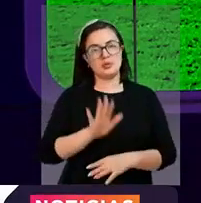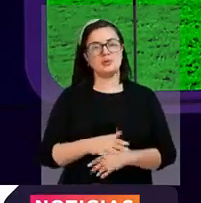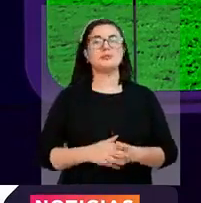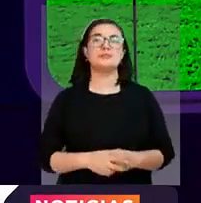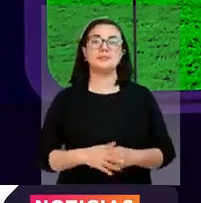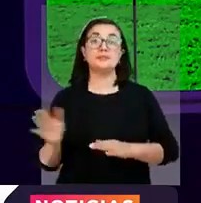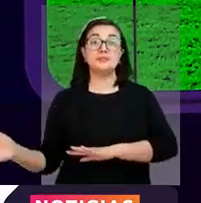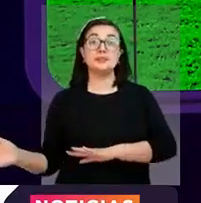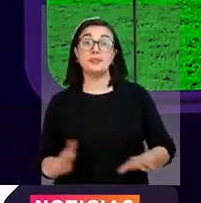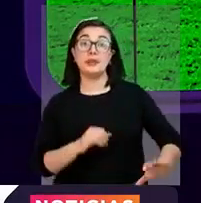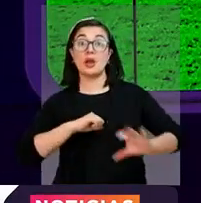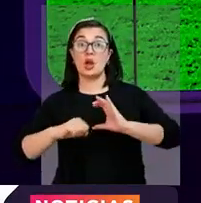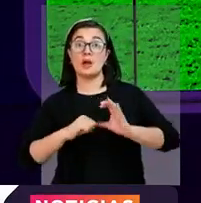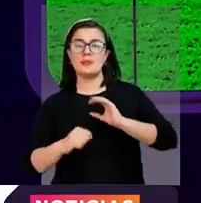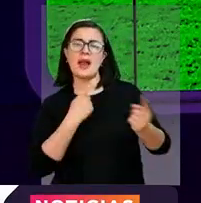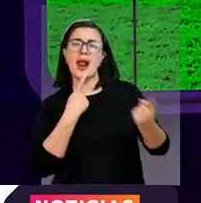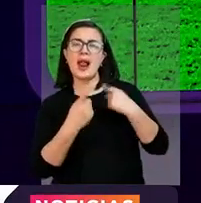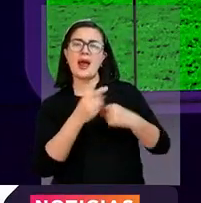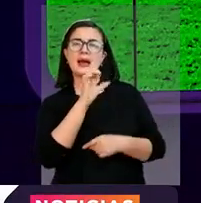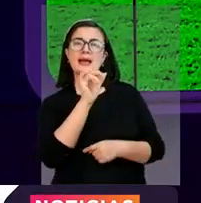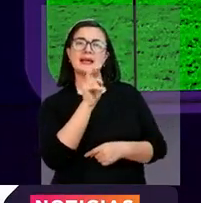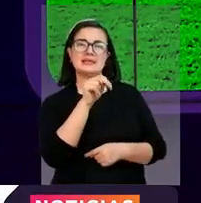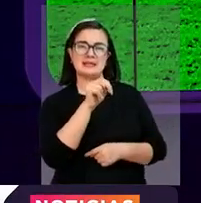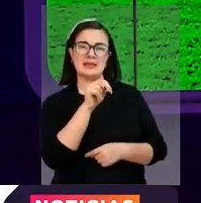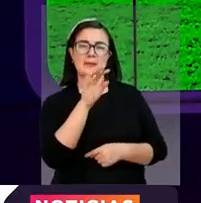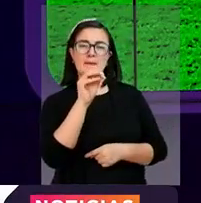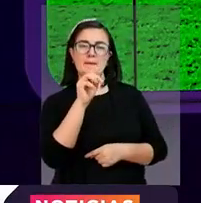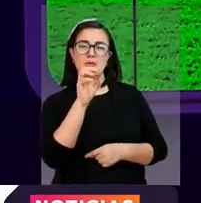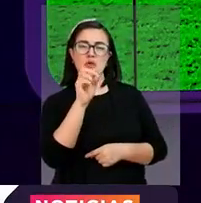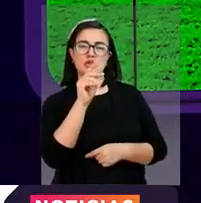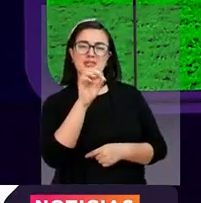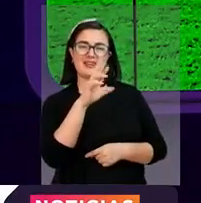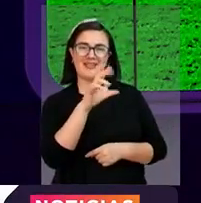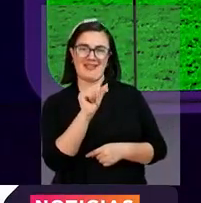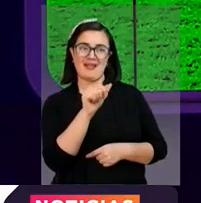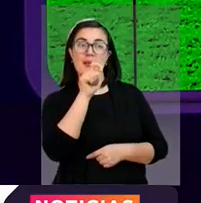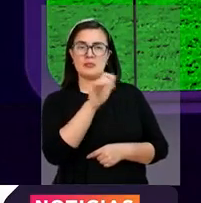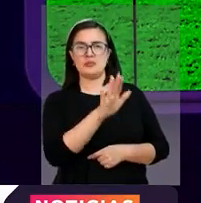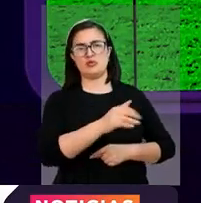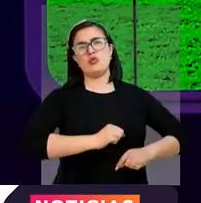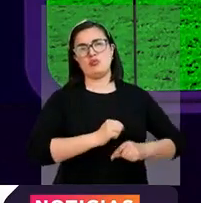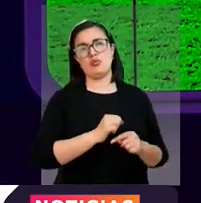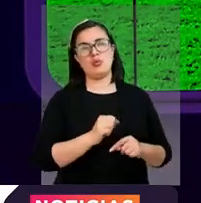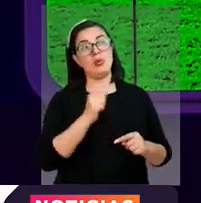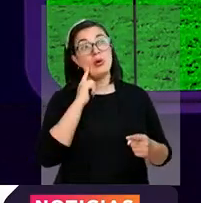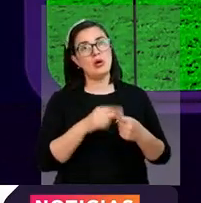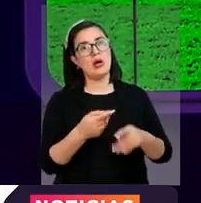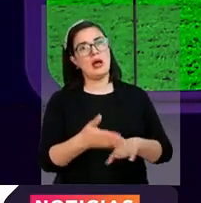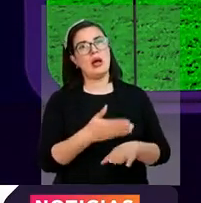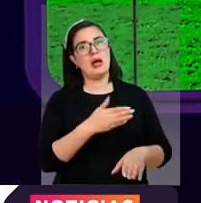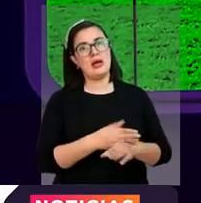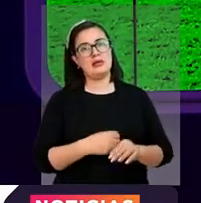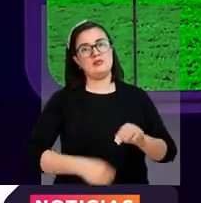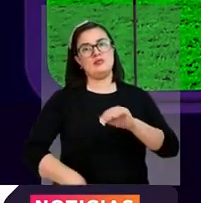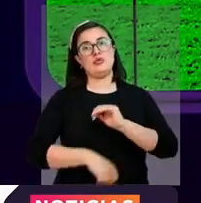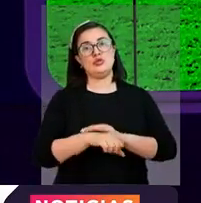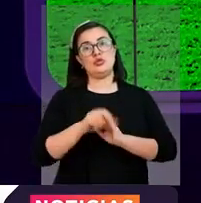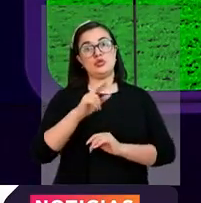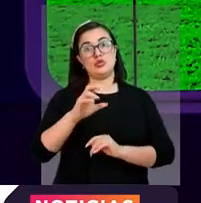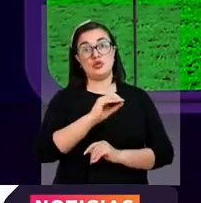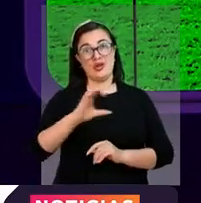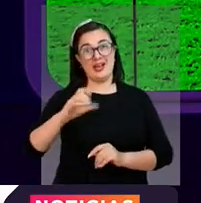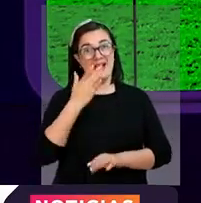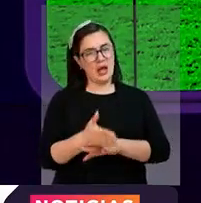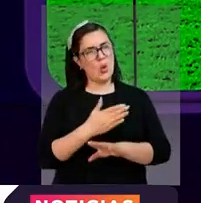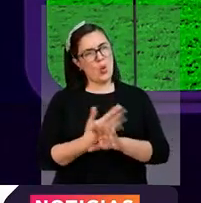En Capital conversamos con Cristian Mosquera, un joven portero bogotano que se destacó en el torneo hexagonal del Sur Oriente, que además fue transmitido por Capital y